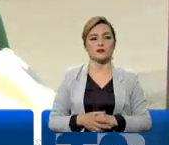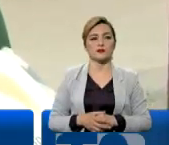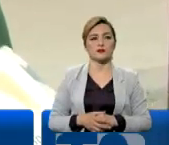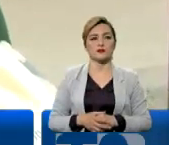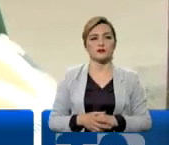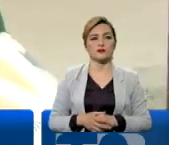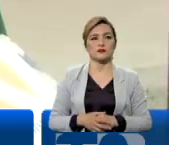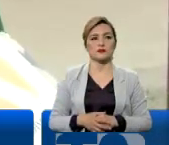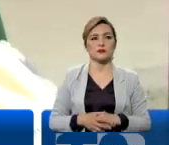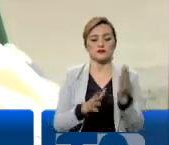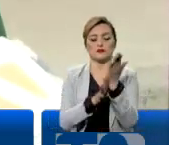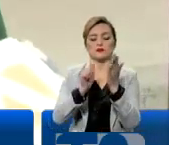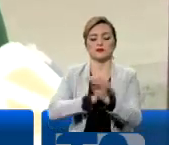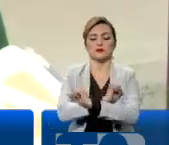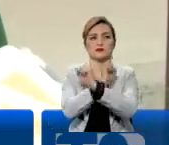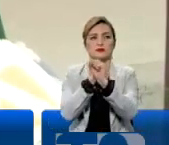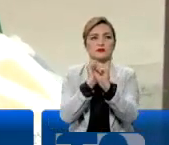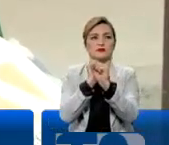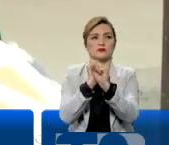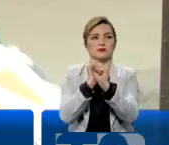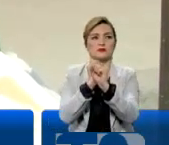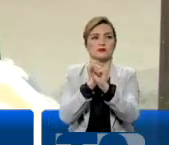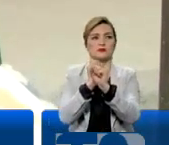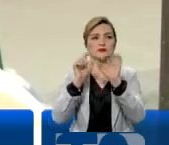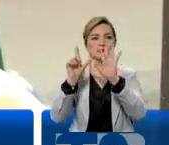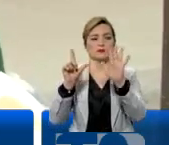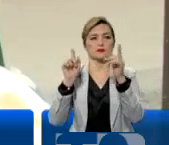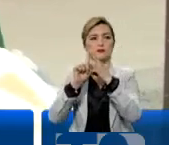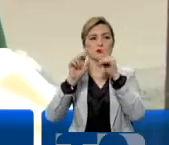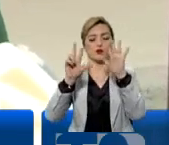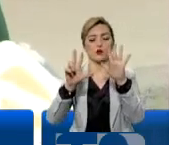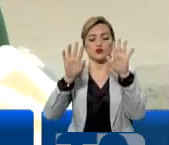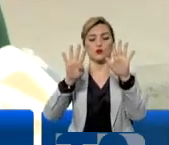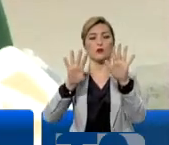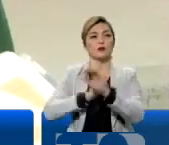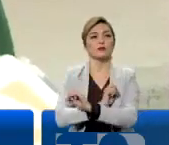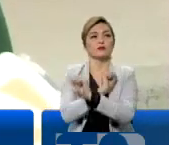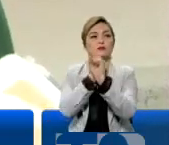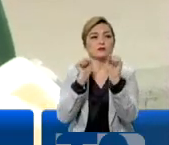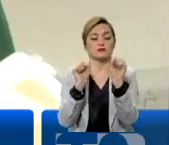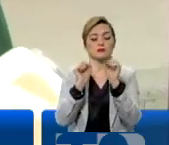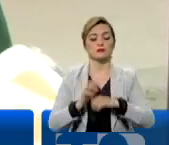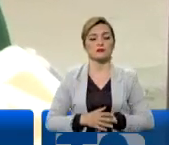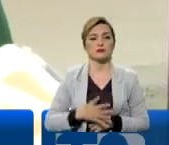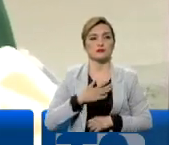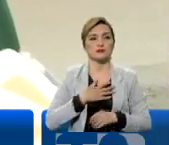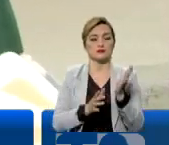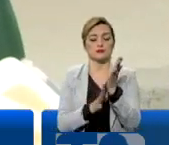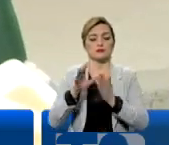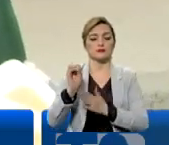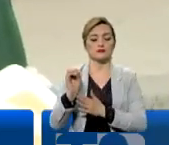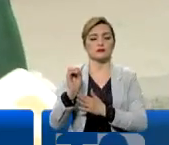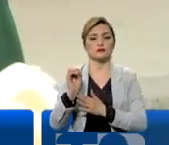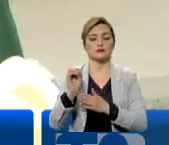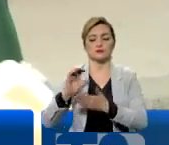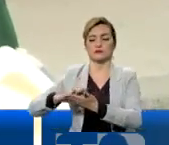la mañana mi hermanita chiquita tenía desde las 7 hasta las 8 o 9 de la mañana, y yo con mi hermano, él tenía